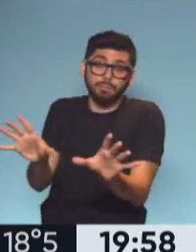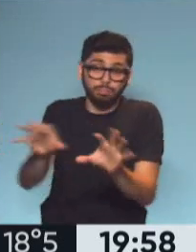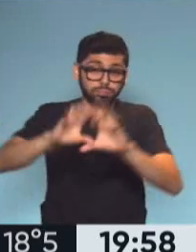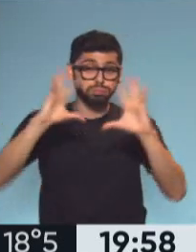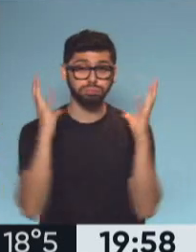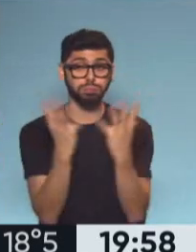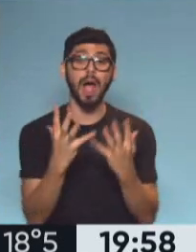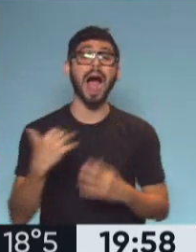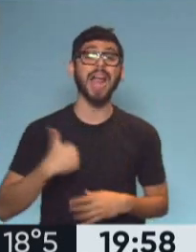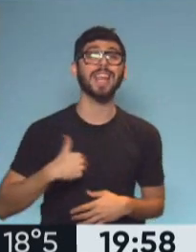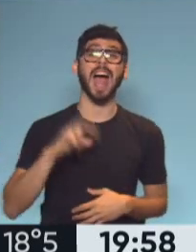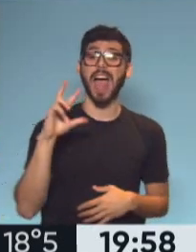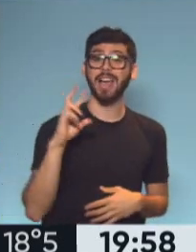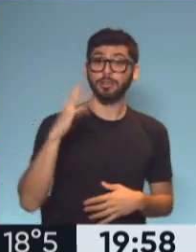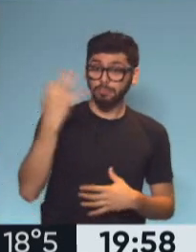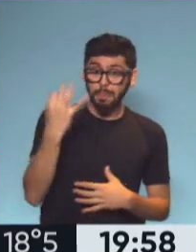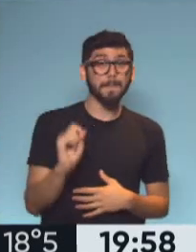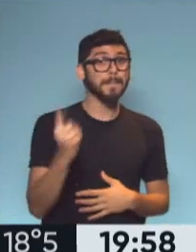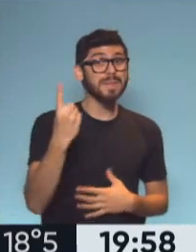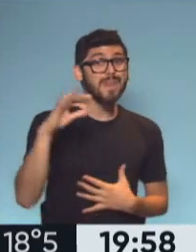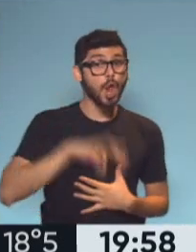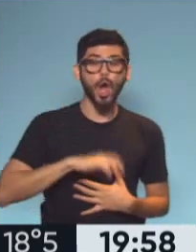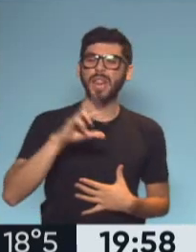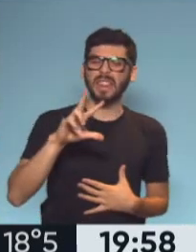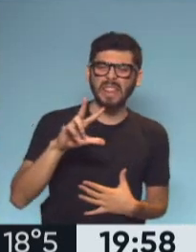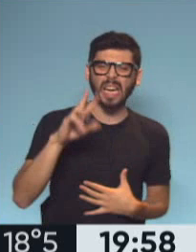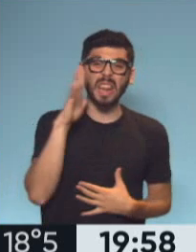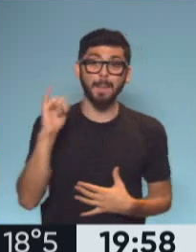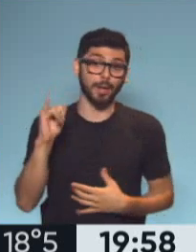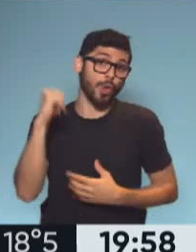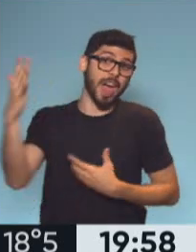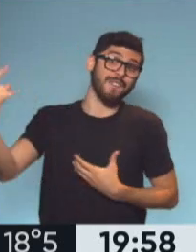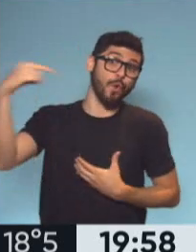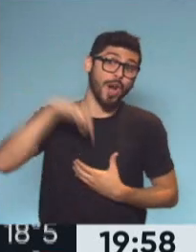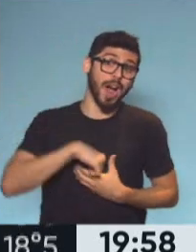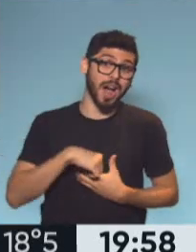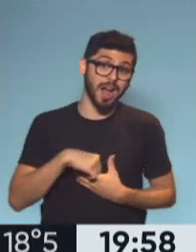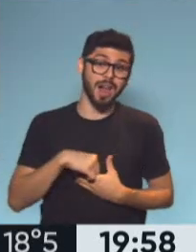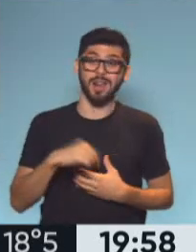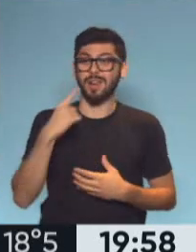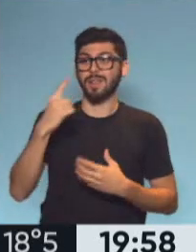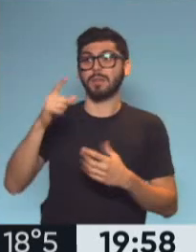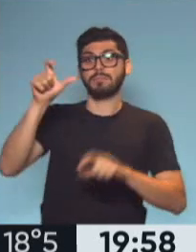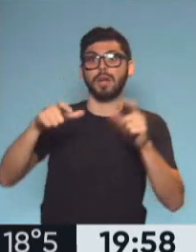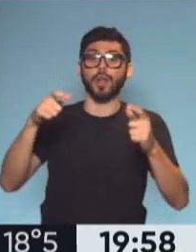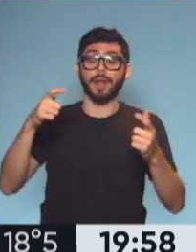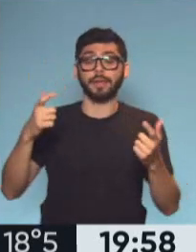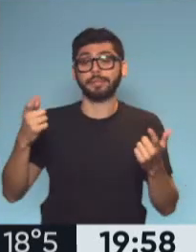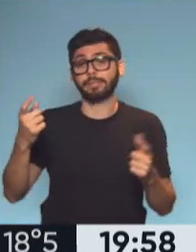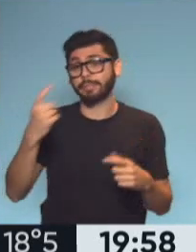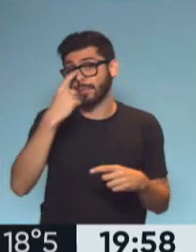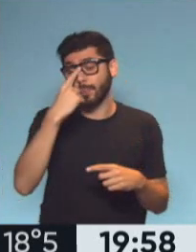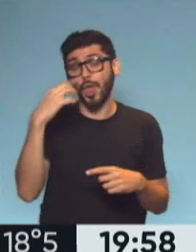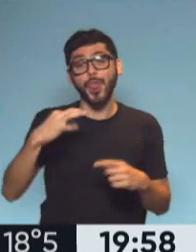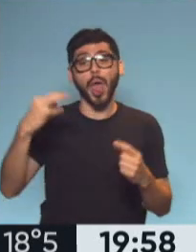fue el 3, detectado en Argentina, Así y lo es. trajimos de afuera, con esa repatriación que había que hacer, que yo